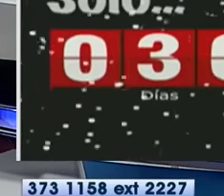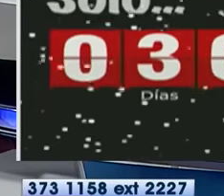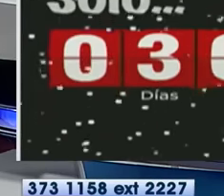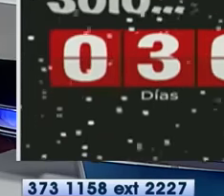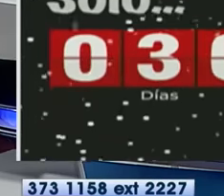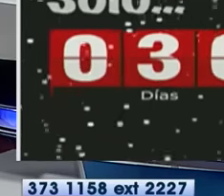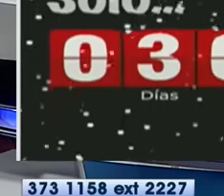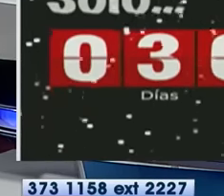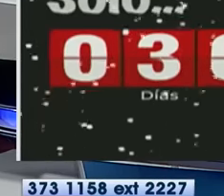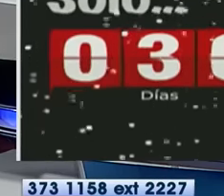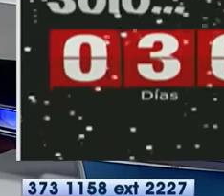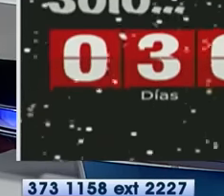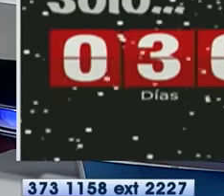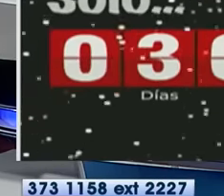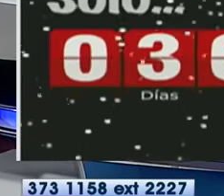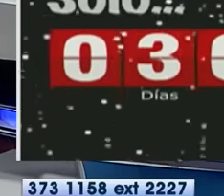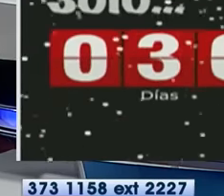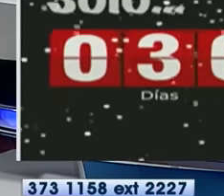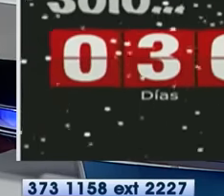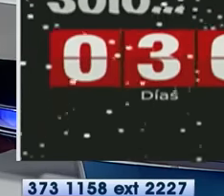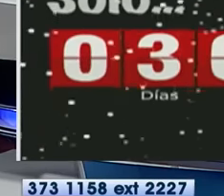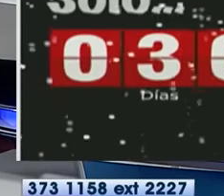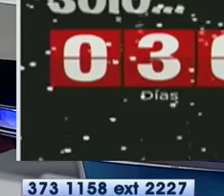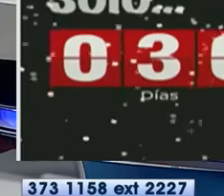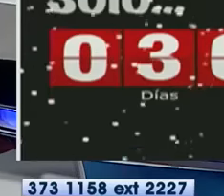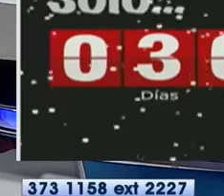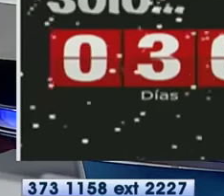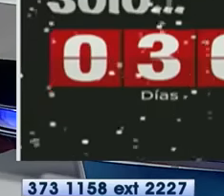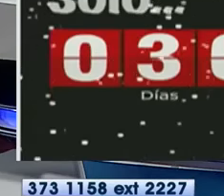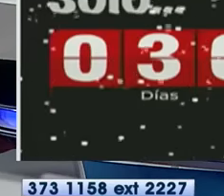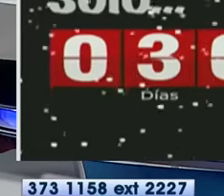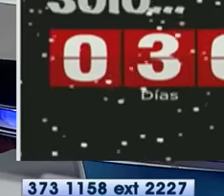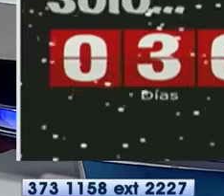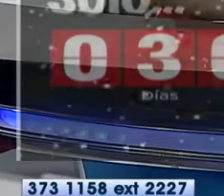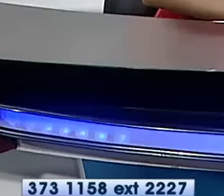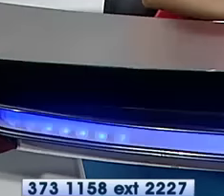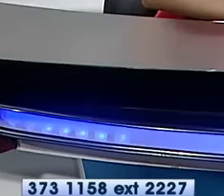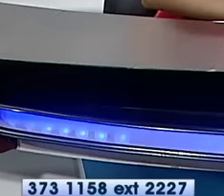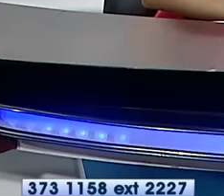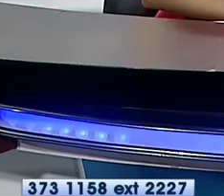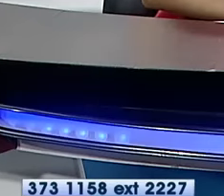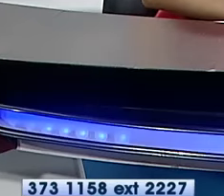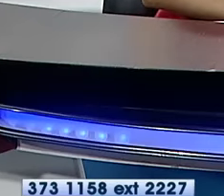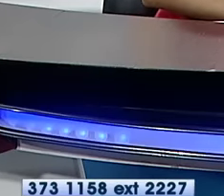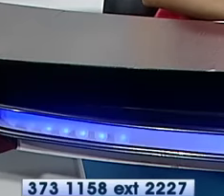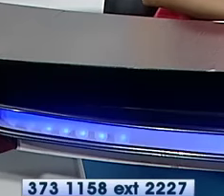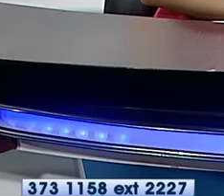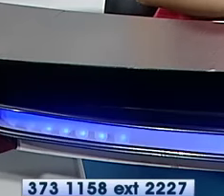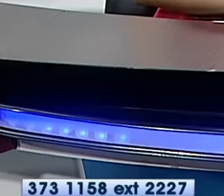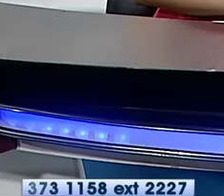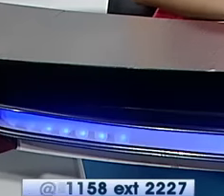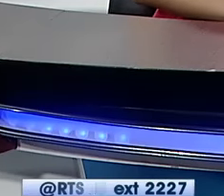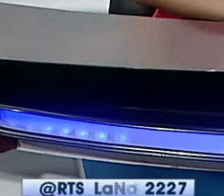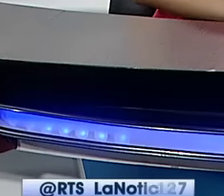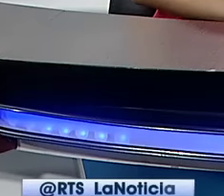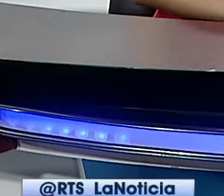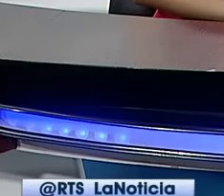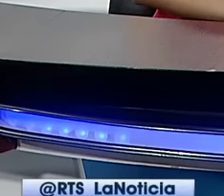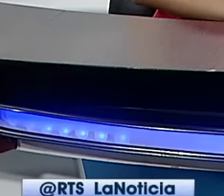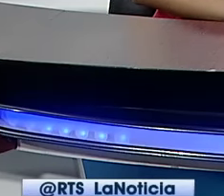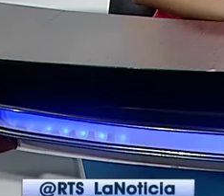cerca. Bueno, y ya iniciamos entonces con la información. Una mujer en estado etílico fue llevada hasta la unidad